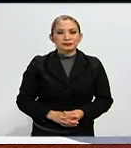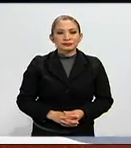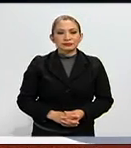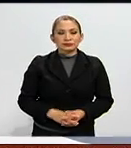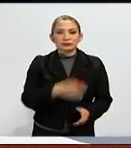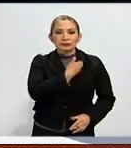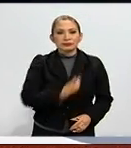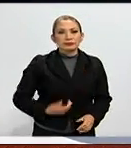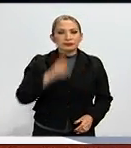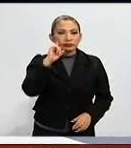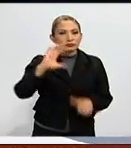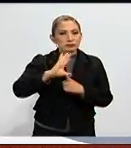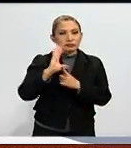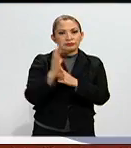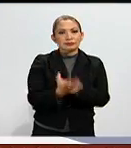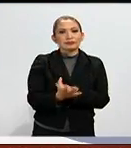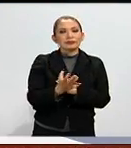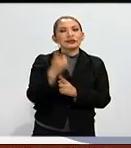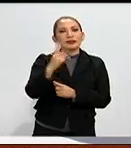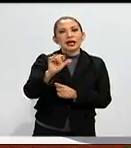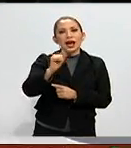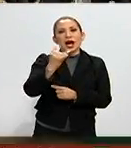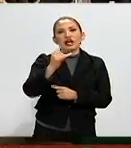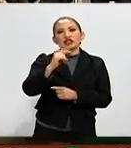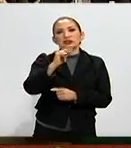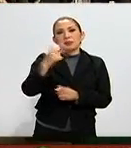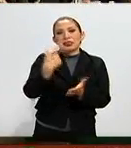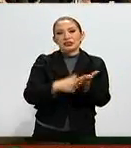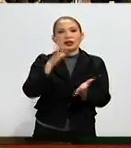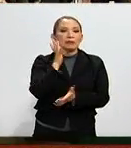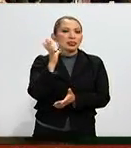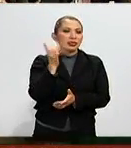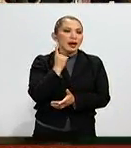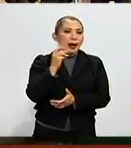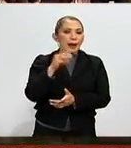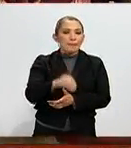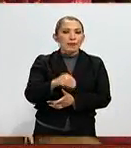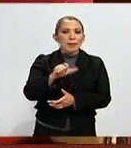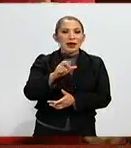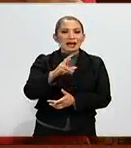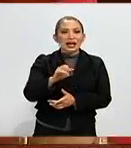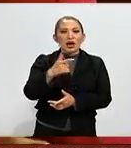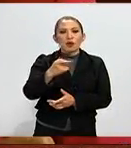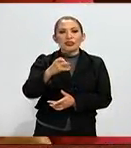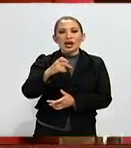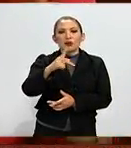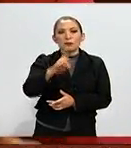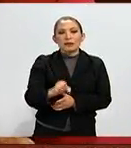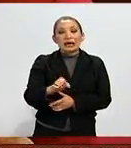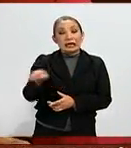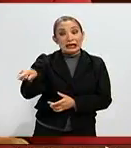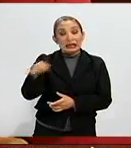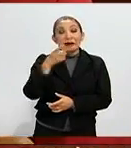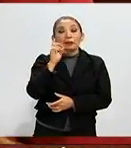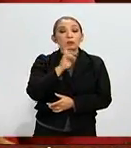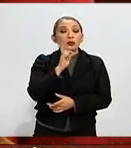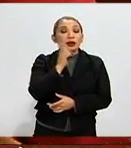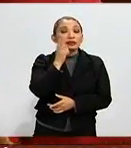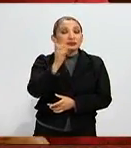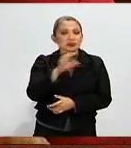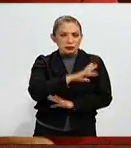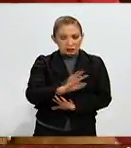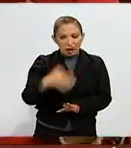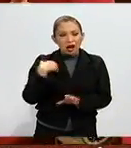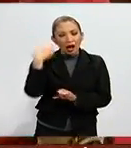La presidenta de la Comisión de Ayotzinapa en la Cámara de Diputados, María Guadalupe Murguía, aseguró que ya